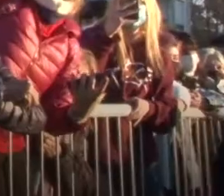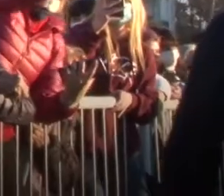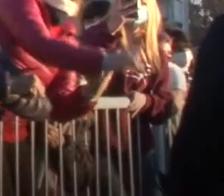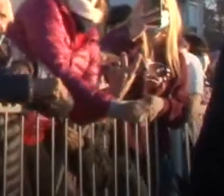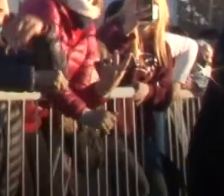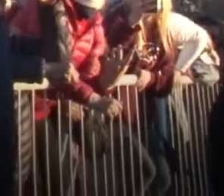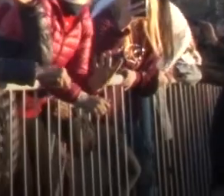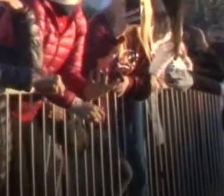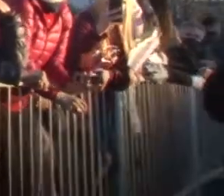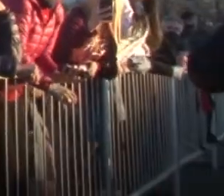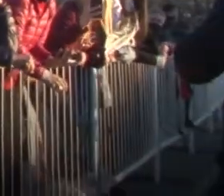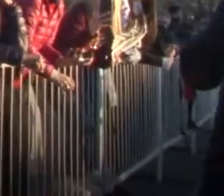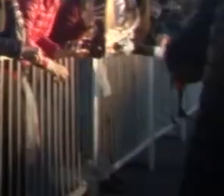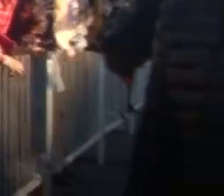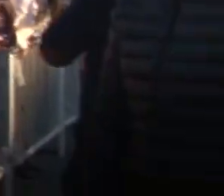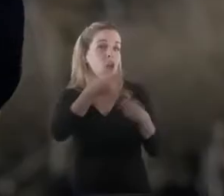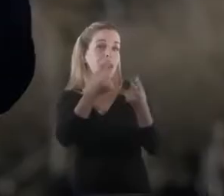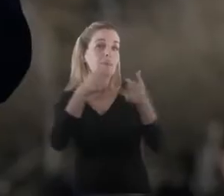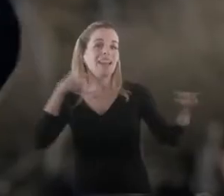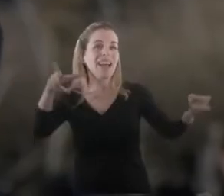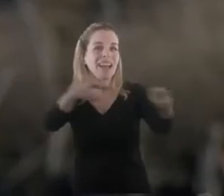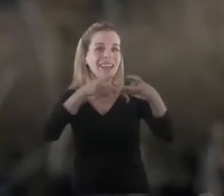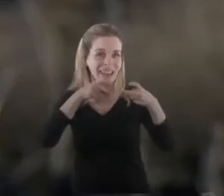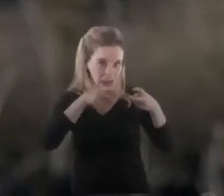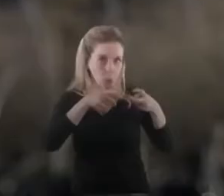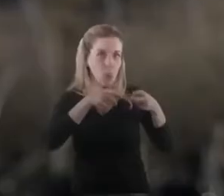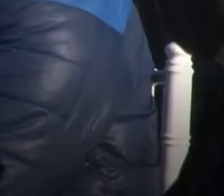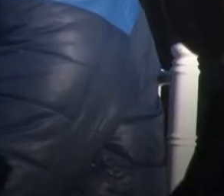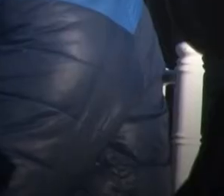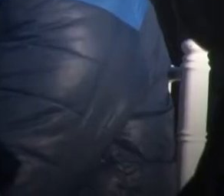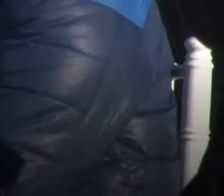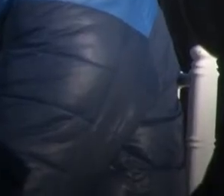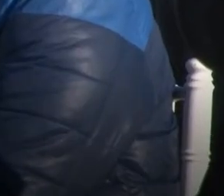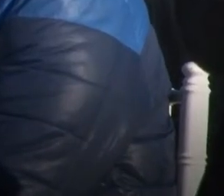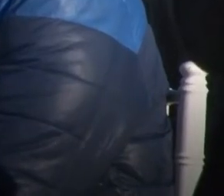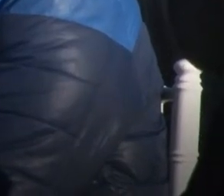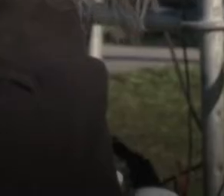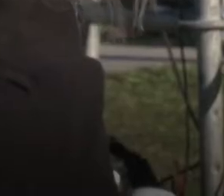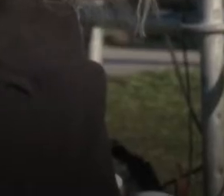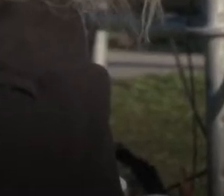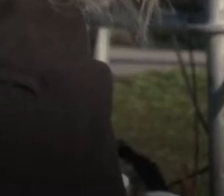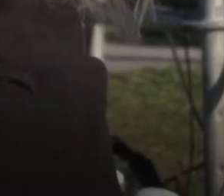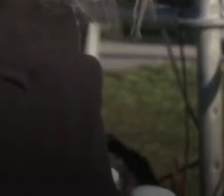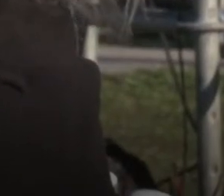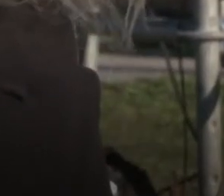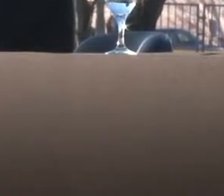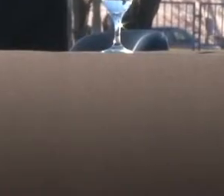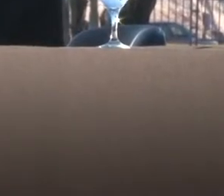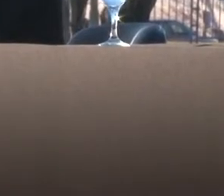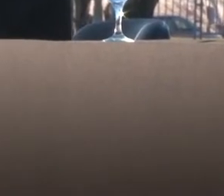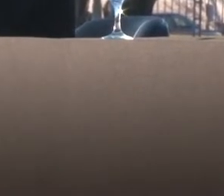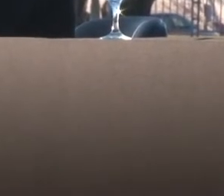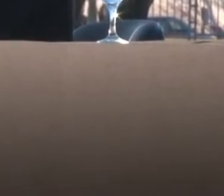Congreso, es ponerla en el bolsillo de la gente y no en los amigos de la vida. Y eso es lo que tiene que quedar claro